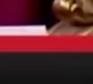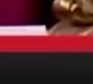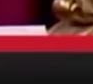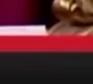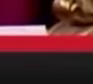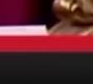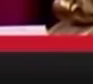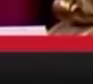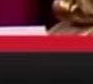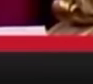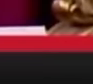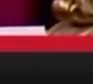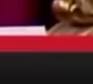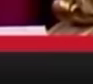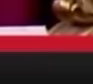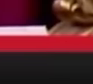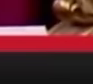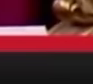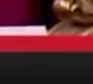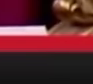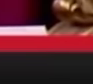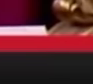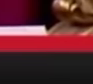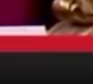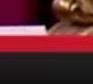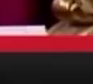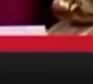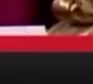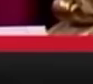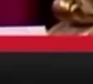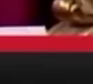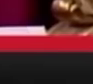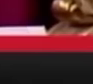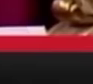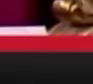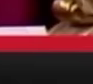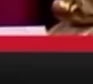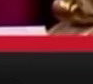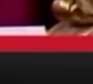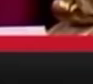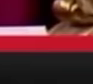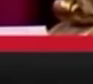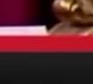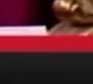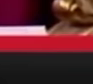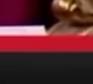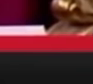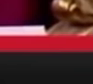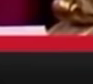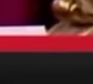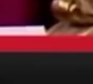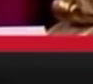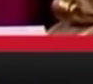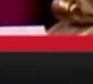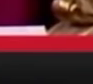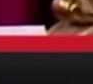los proyectos en general. Si hay suspicacias porque un proyecto se aprueba en un solo día o pasa por diversas